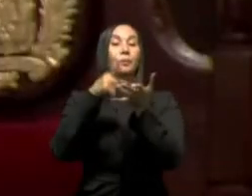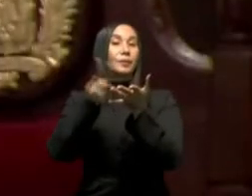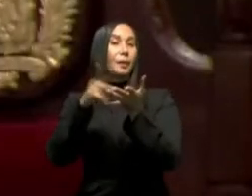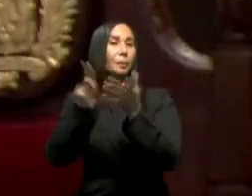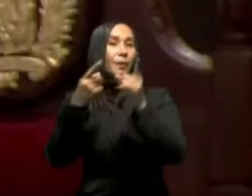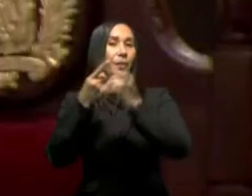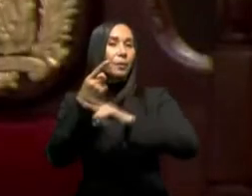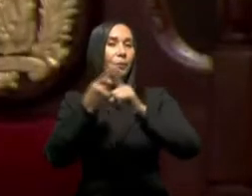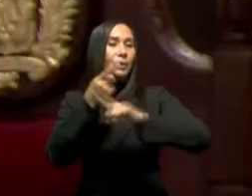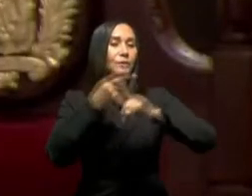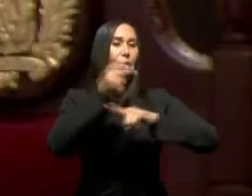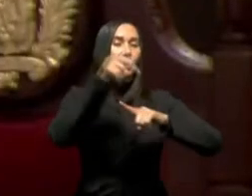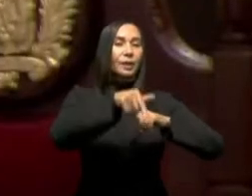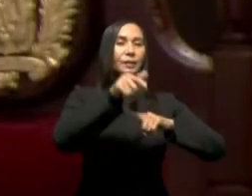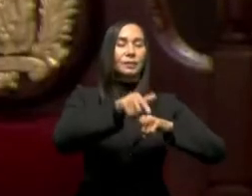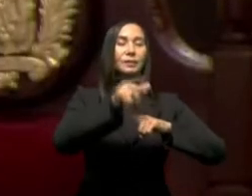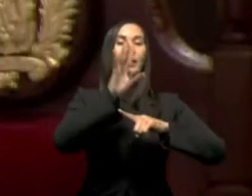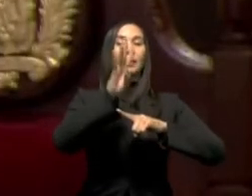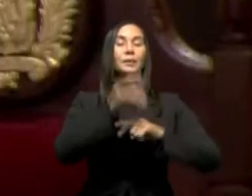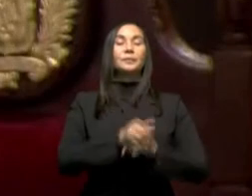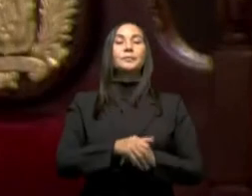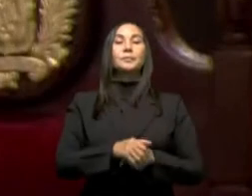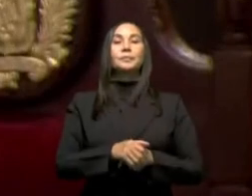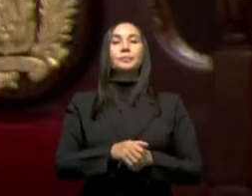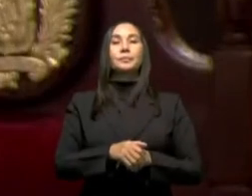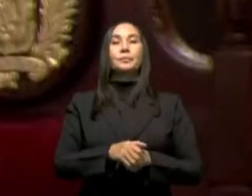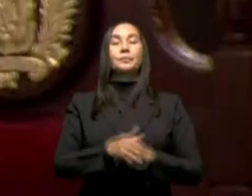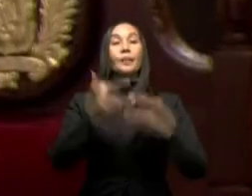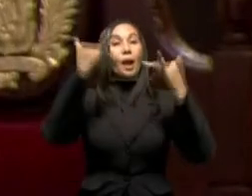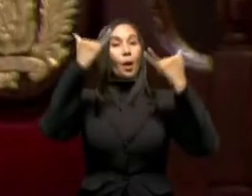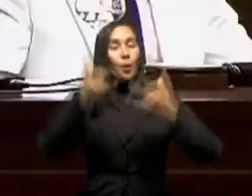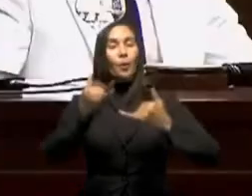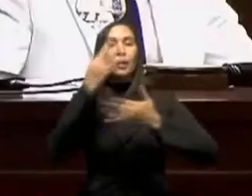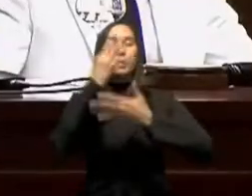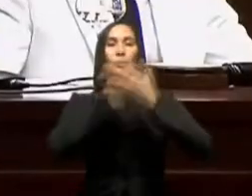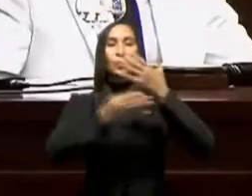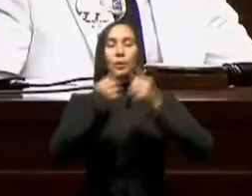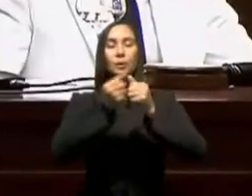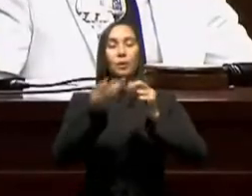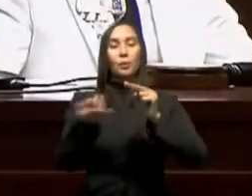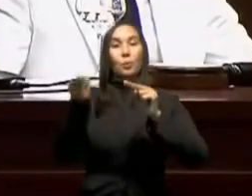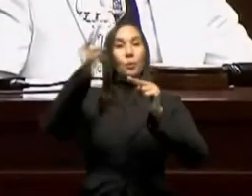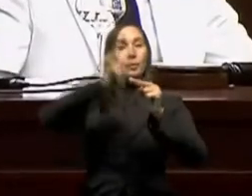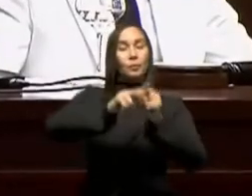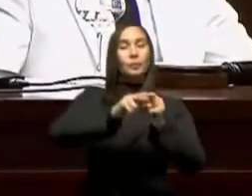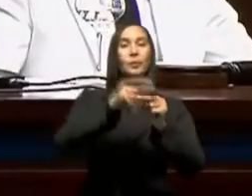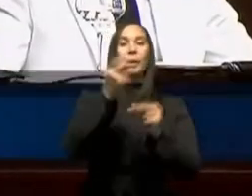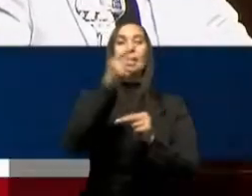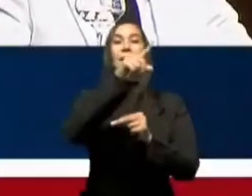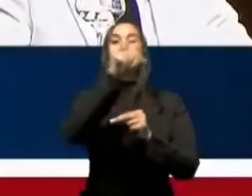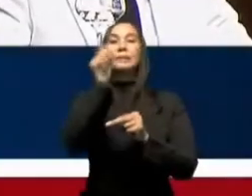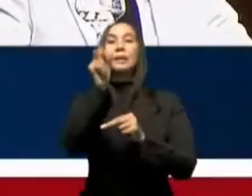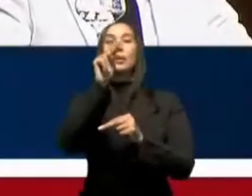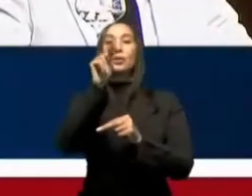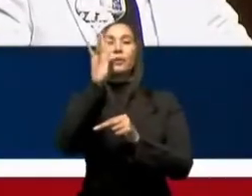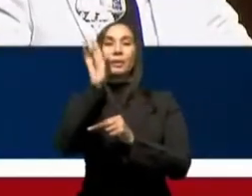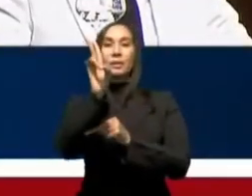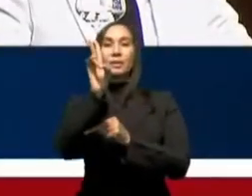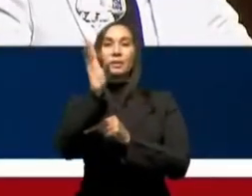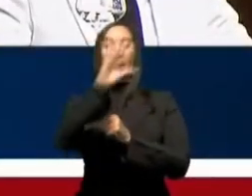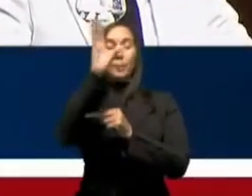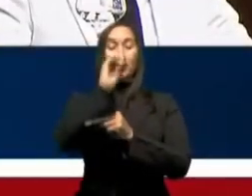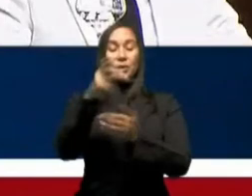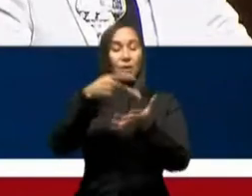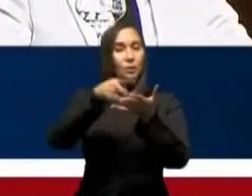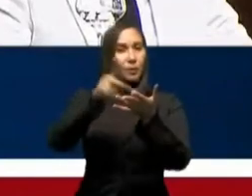salarial que nos habíamos marcado aquí hace 4 años. En este periodo, por ejemplo, hemos aumentado un